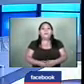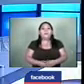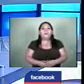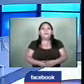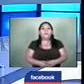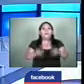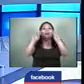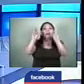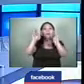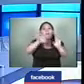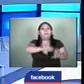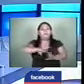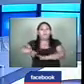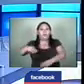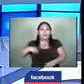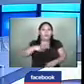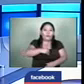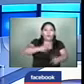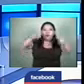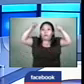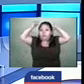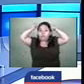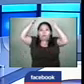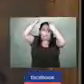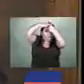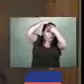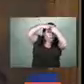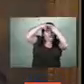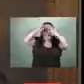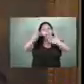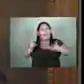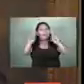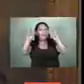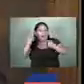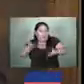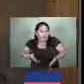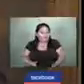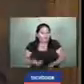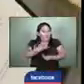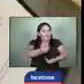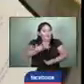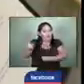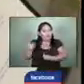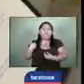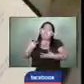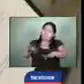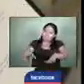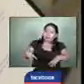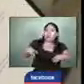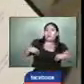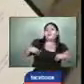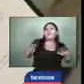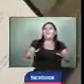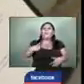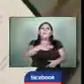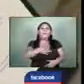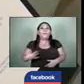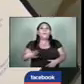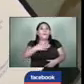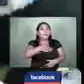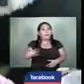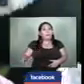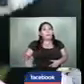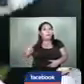En más temas, médicos, enfermeras y asistentes de la salud materno-infantil se siguen sumando al llamado de la primera dama, Gabriela de Bukele, a